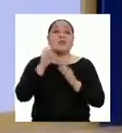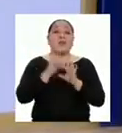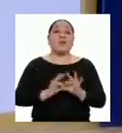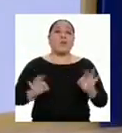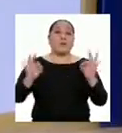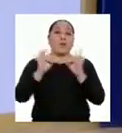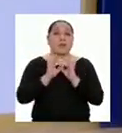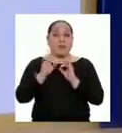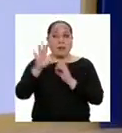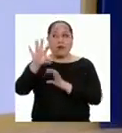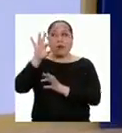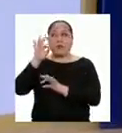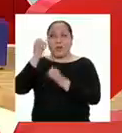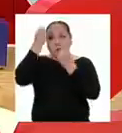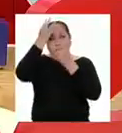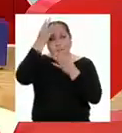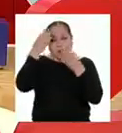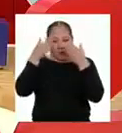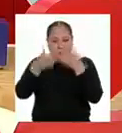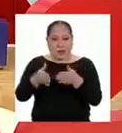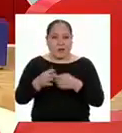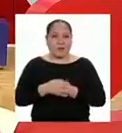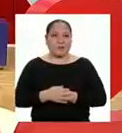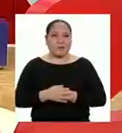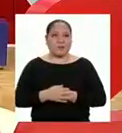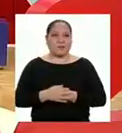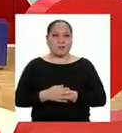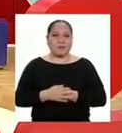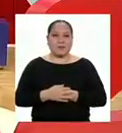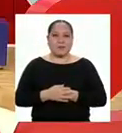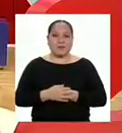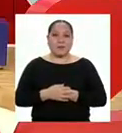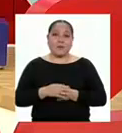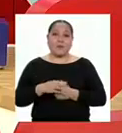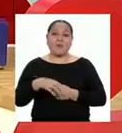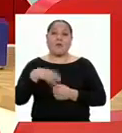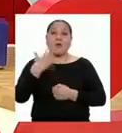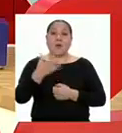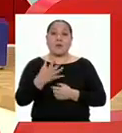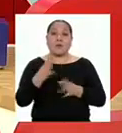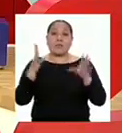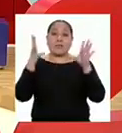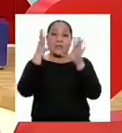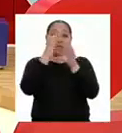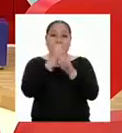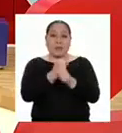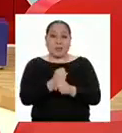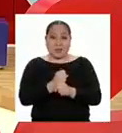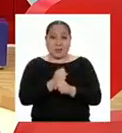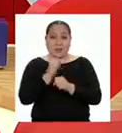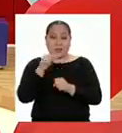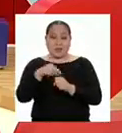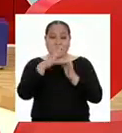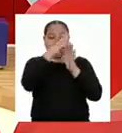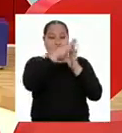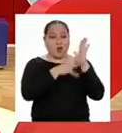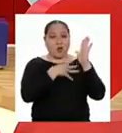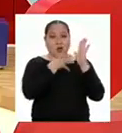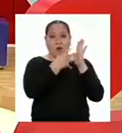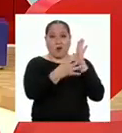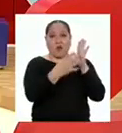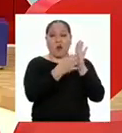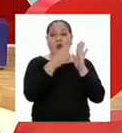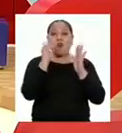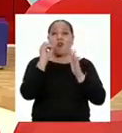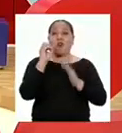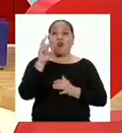la información clave. Podemos pasar a la sistematización de esta información a través de un organizador.